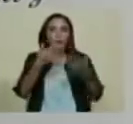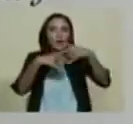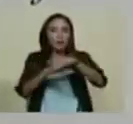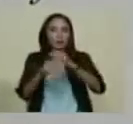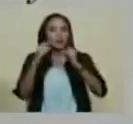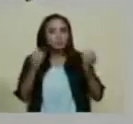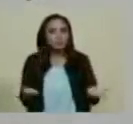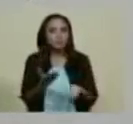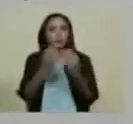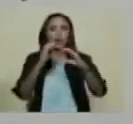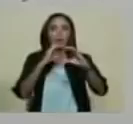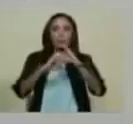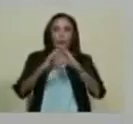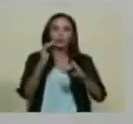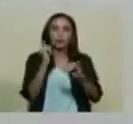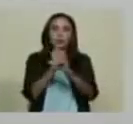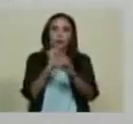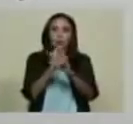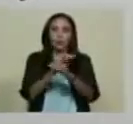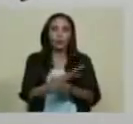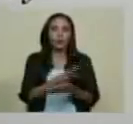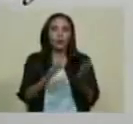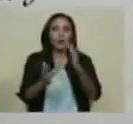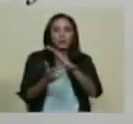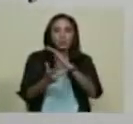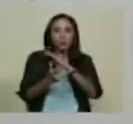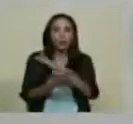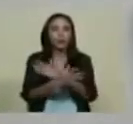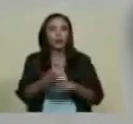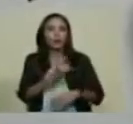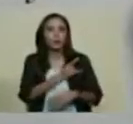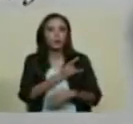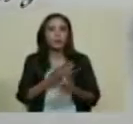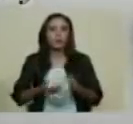centros tecnológicos, en centros educativos, universitarios,